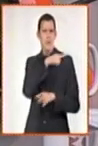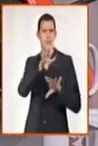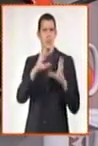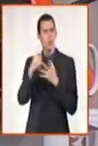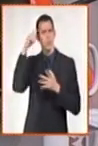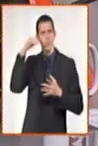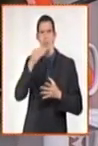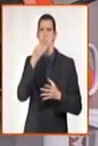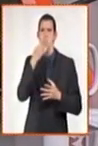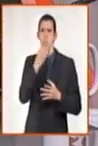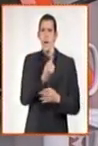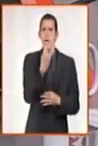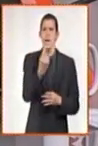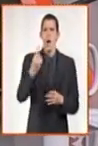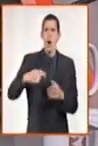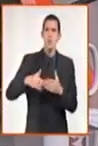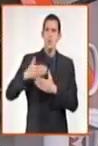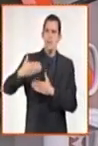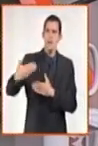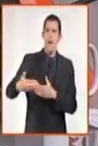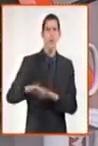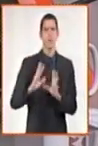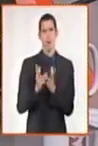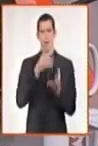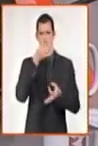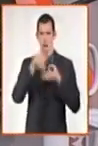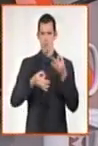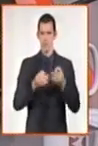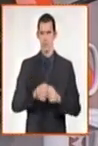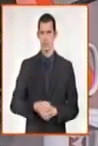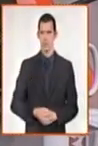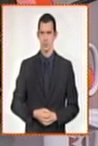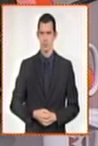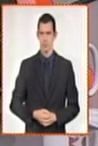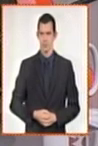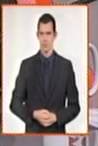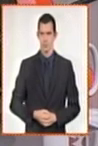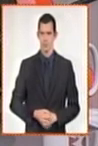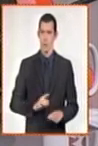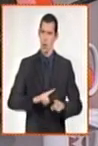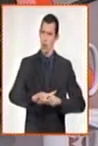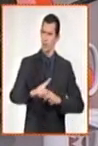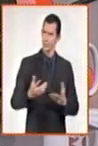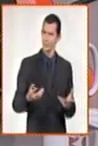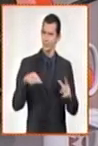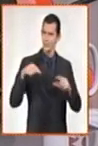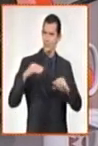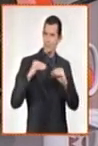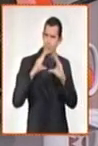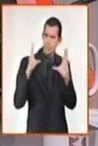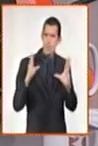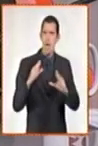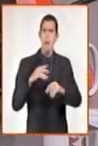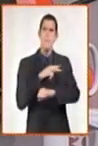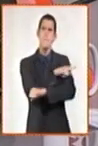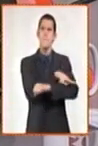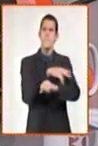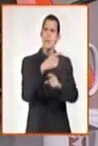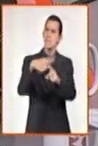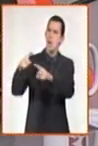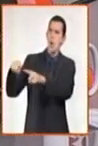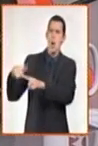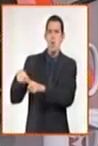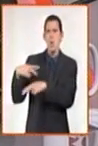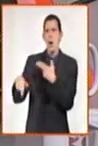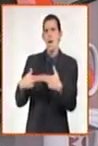esa información. También se sigue recibiendo ayuda internacional. Esta mañana arribó al Aeropuerto Internacional José Martí